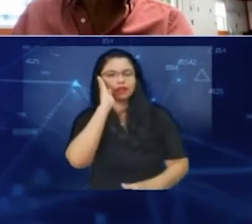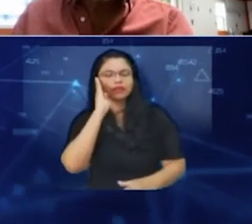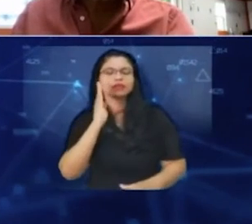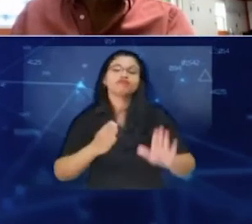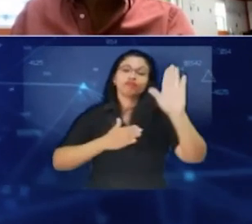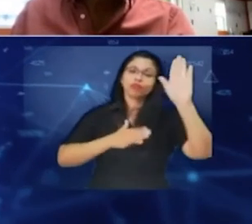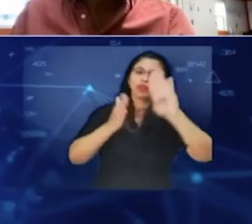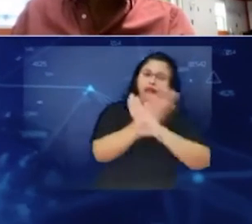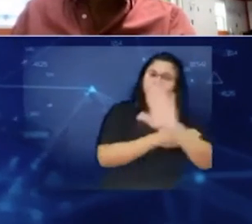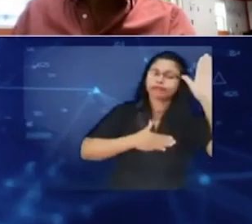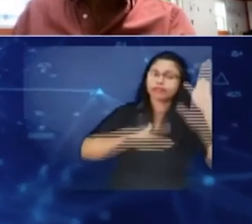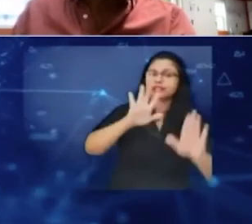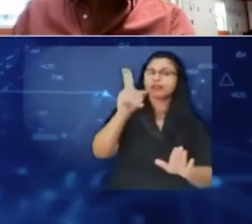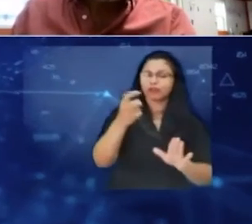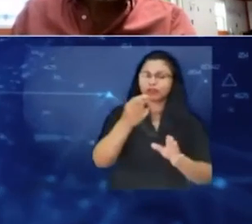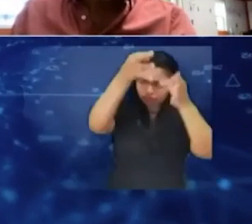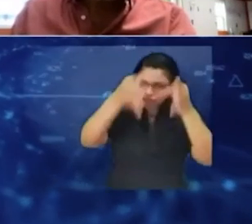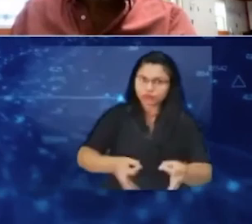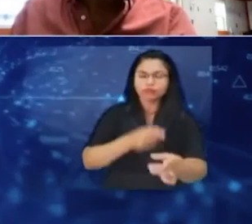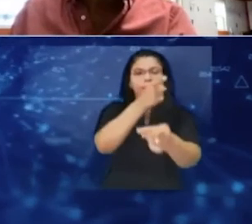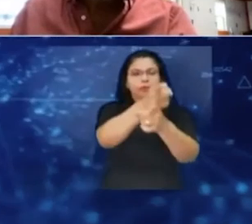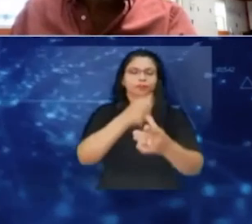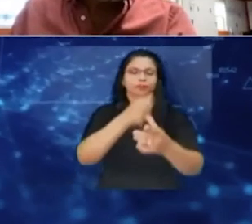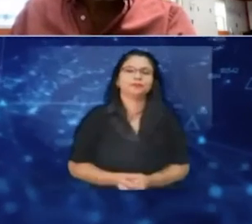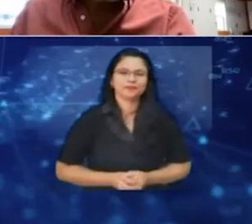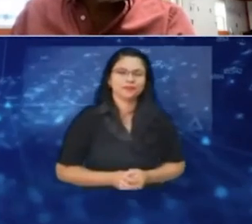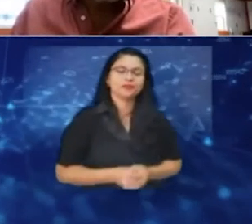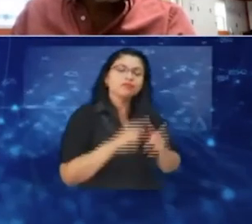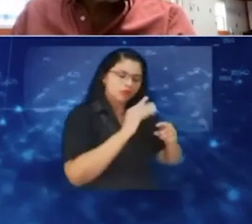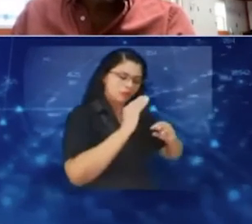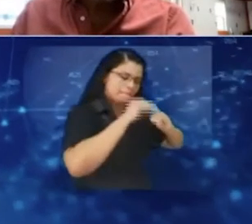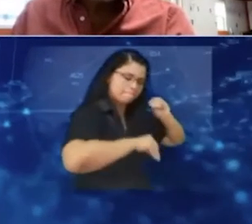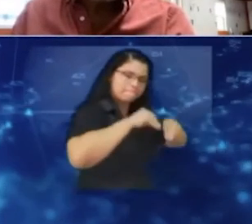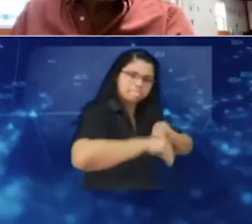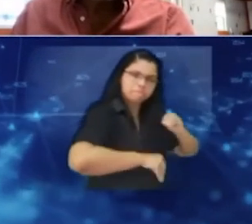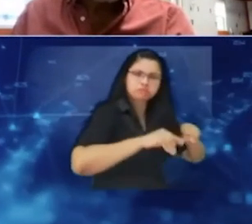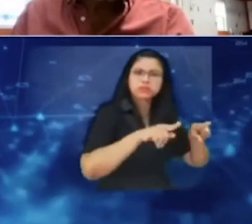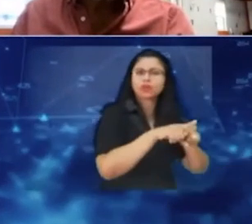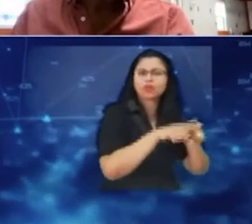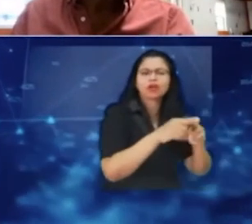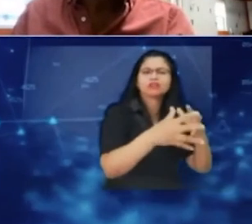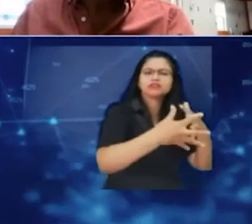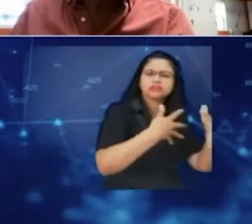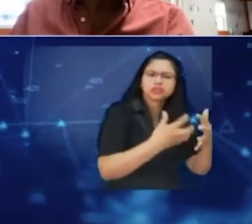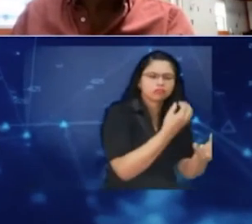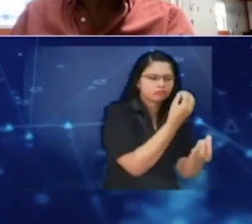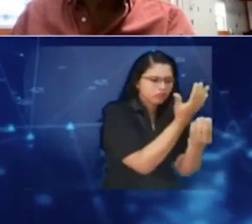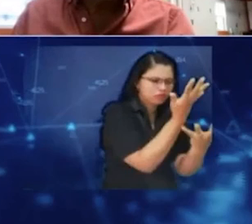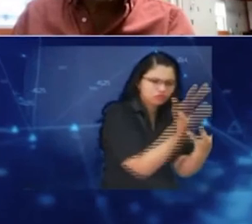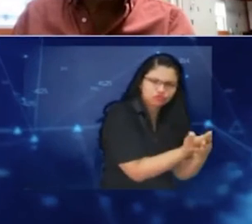cosas. La arquitectura de Kuiper es muy similar a cualquier otra arquitectura de un sistema satelital. Tenemos un